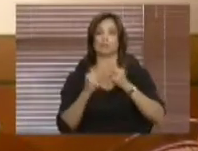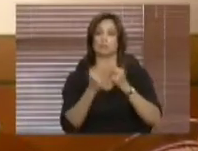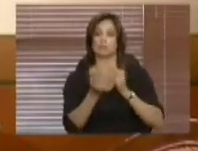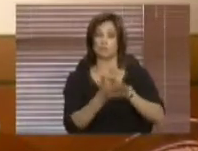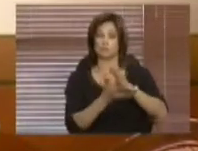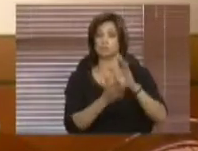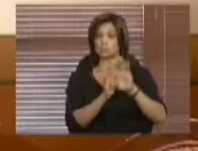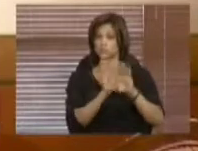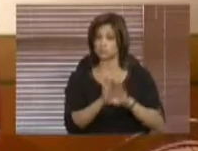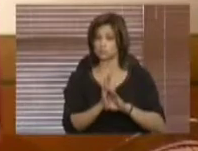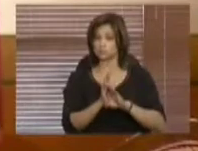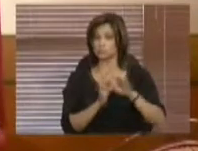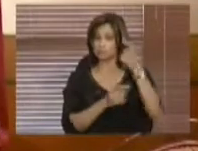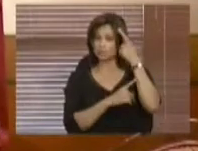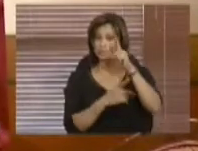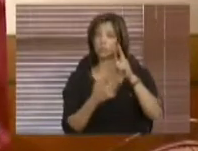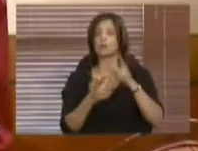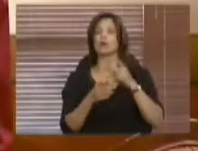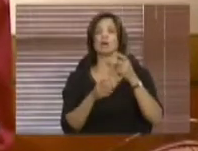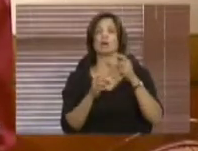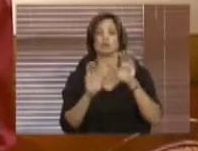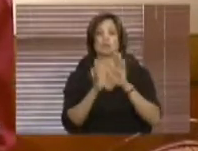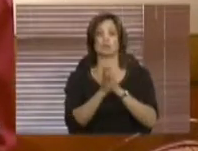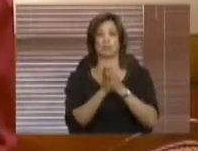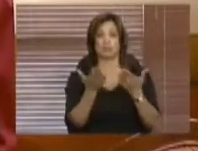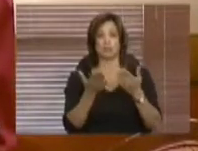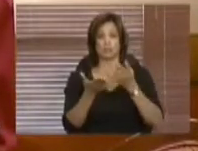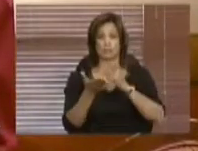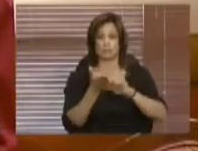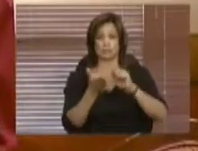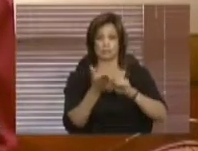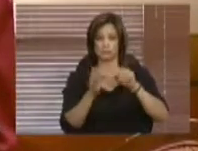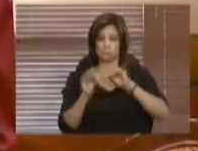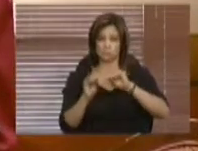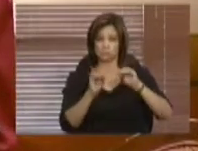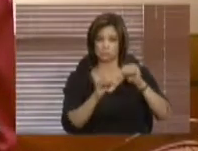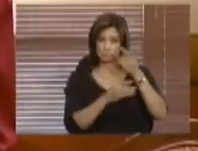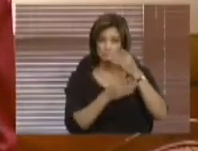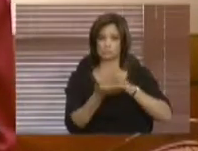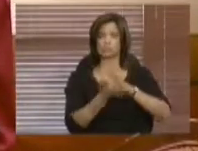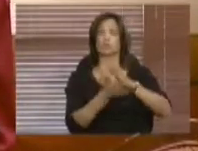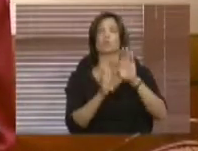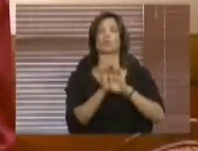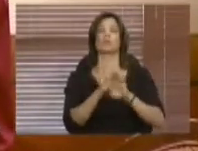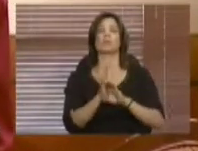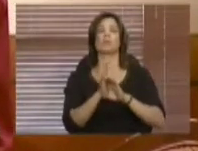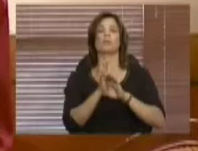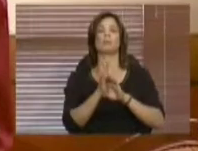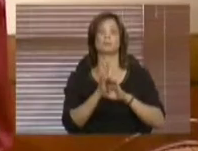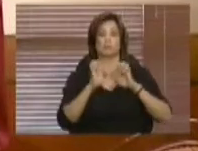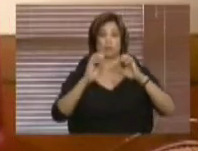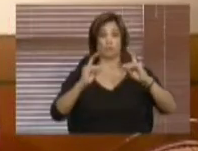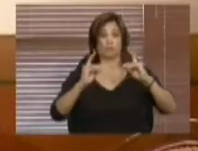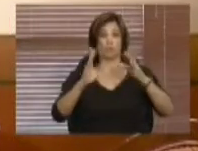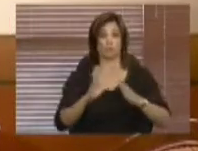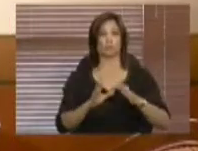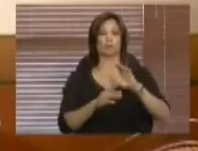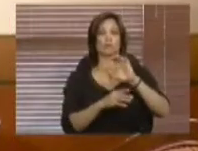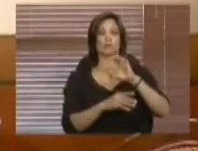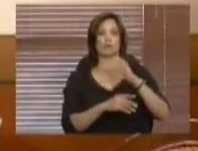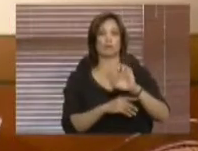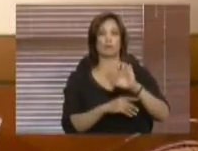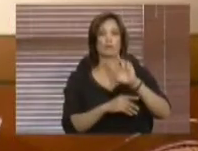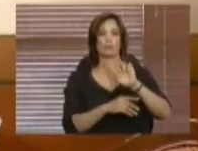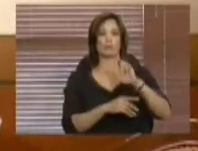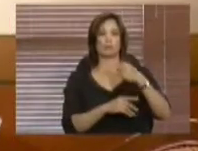Derecho Constitucional, con la obra Lecciones de Derecho Constitucional del insigne educador Eugenio María